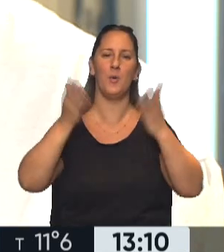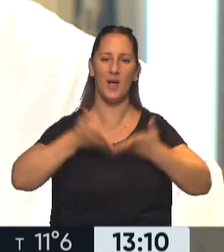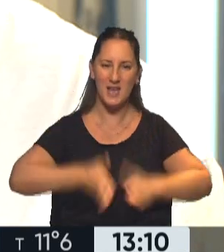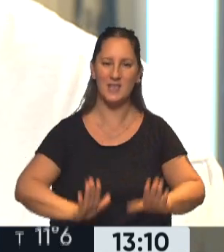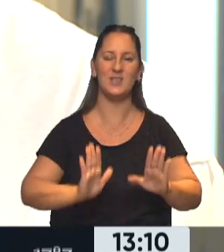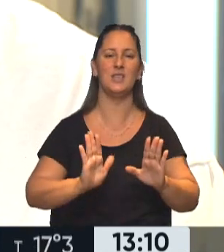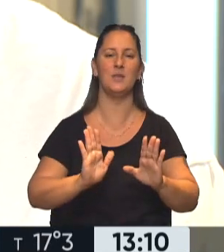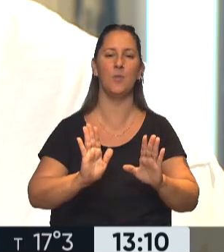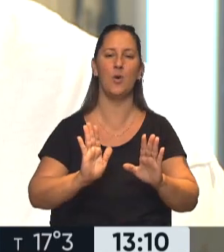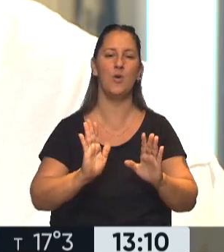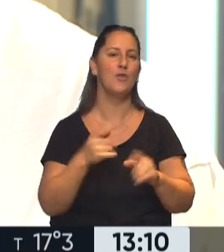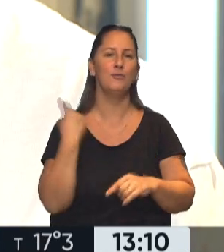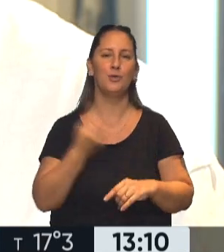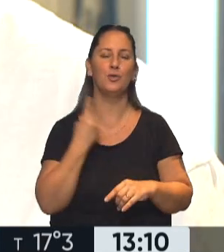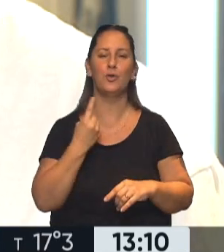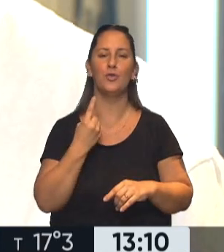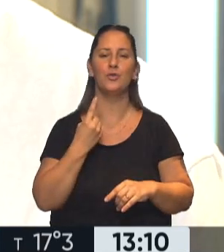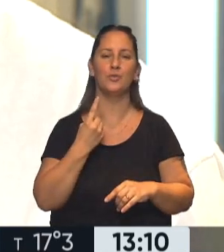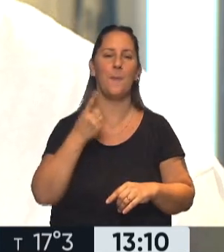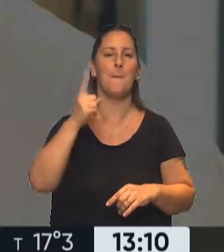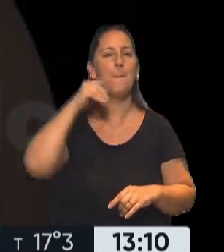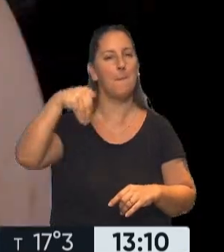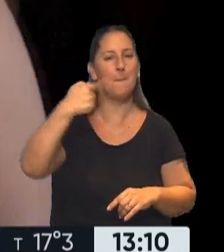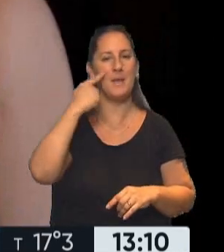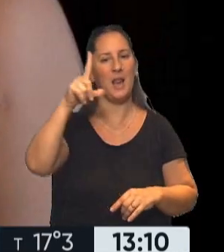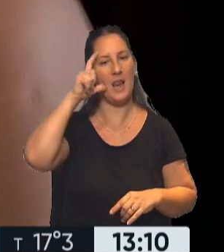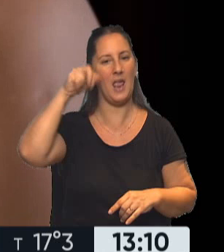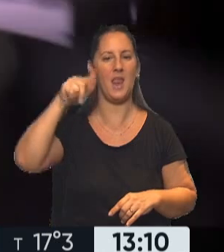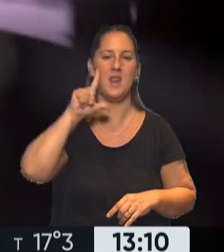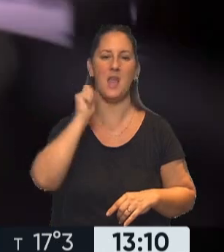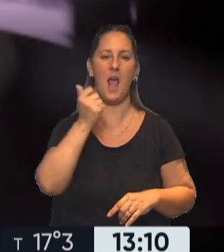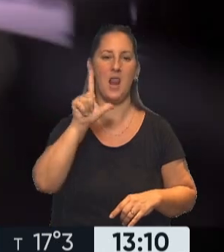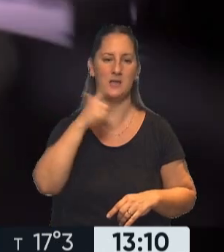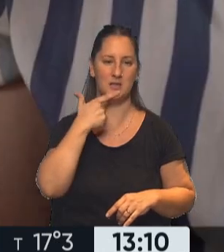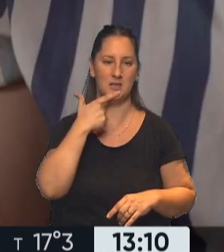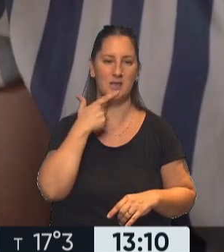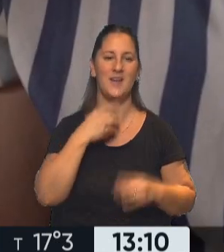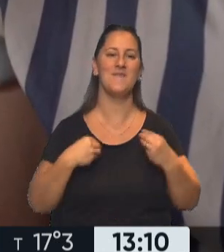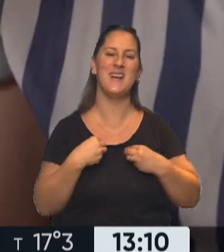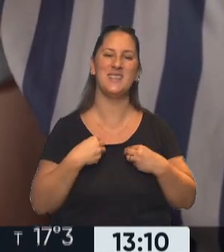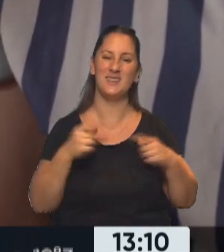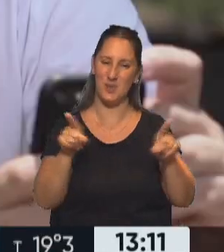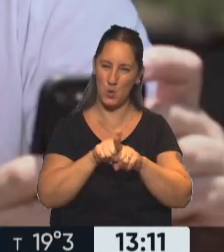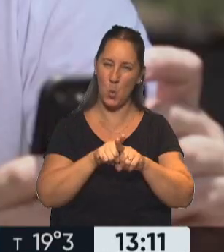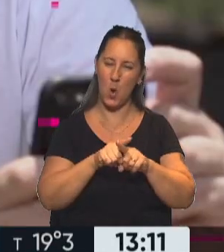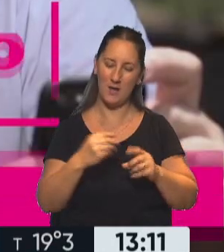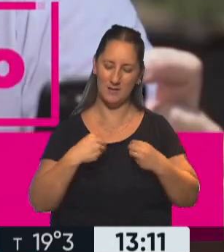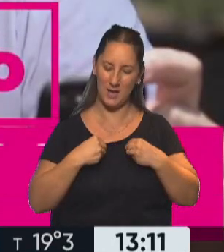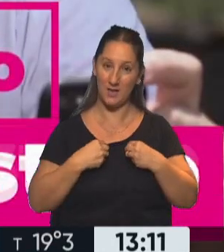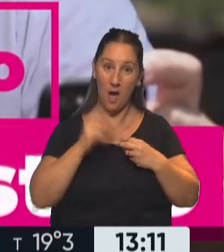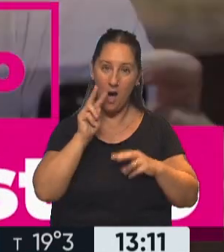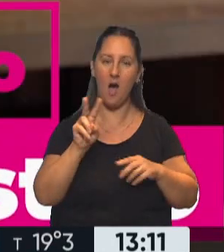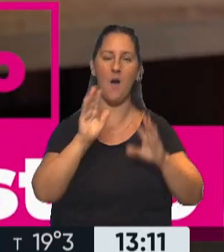Como somos los millennials y a ellos les va a tocar así en el fondo de sus corazones.